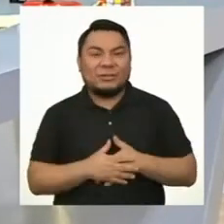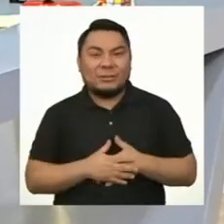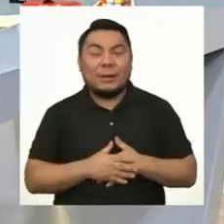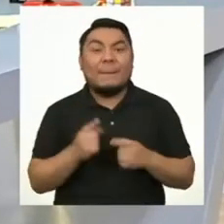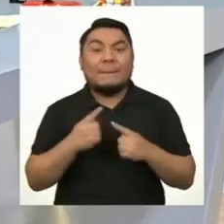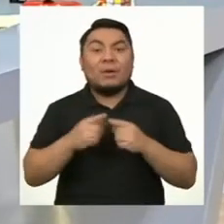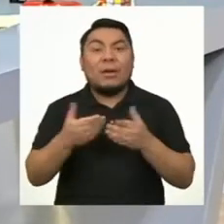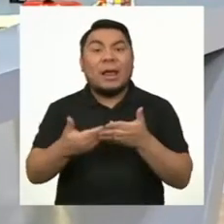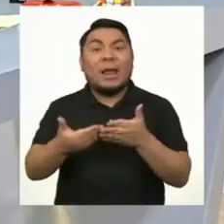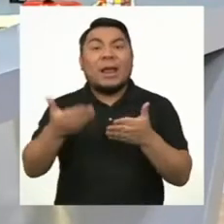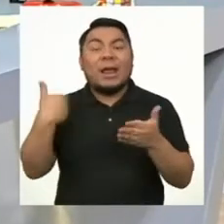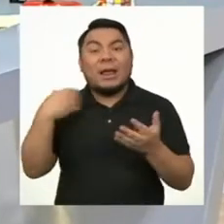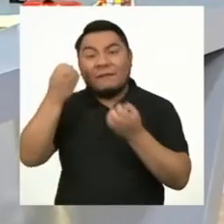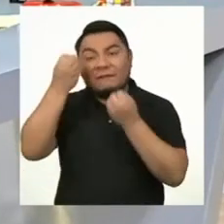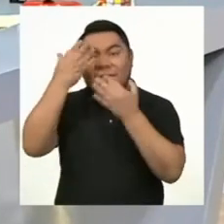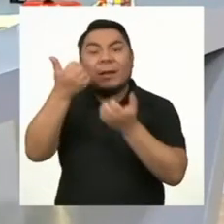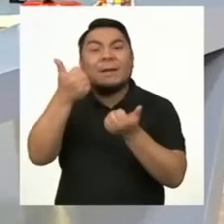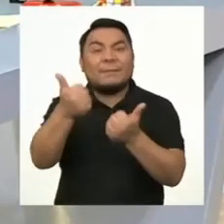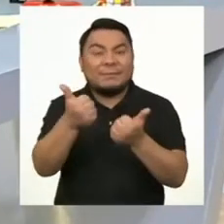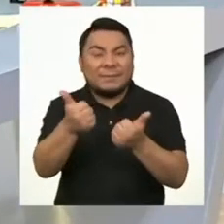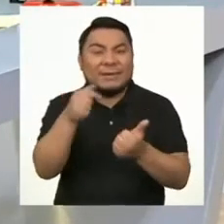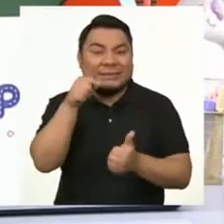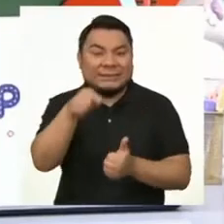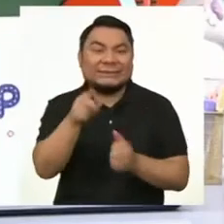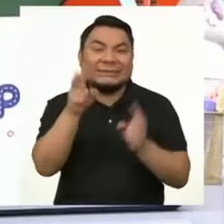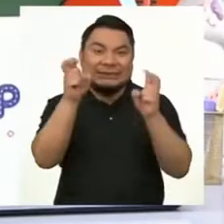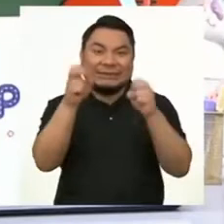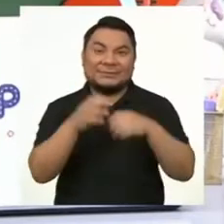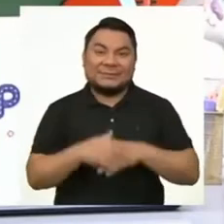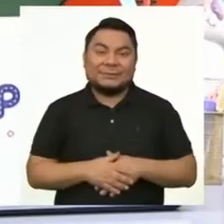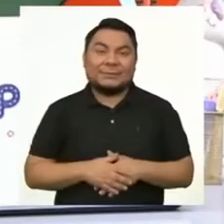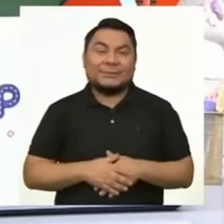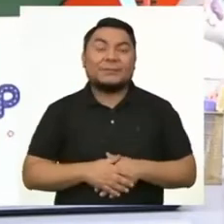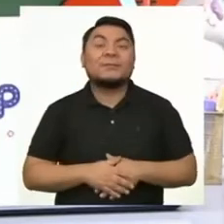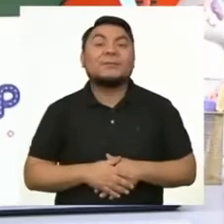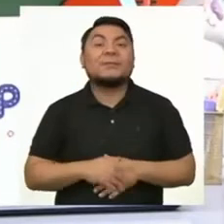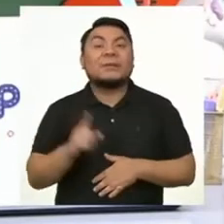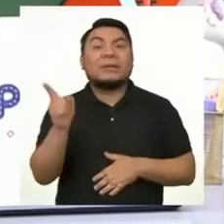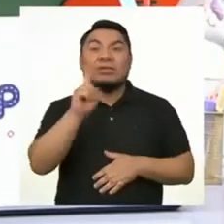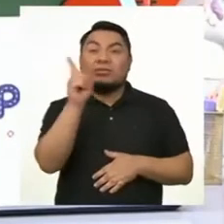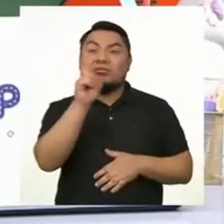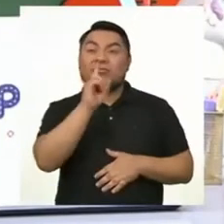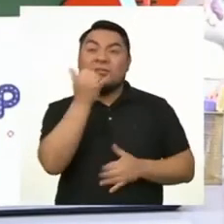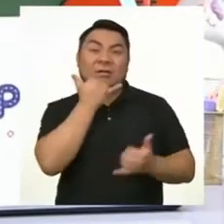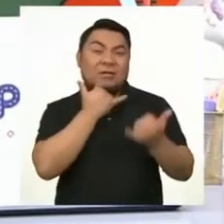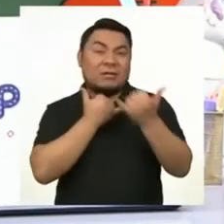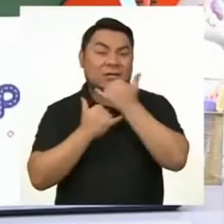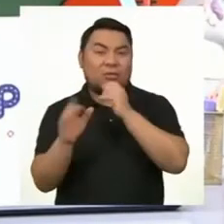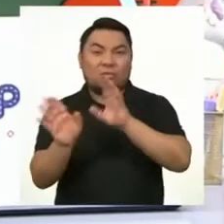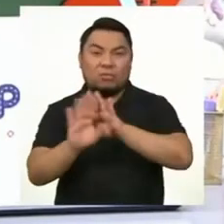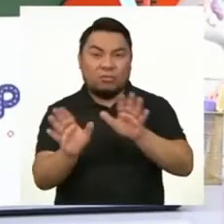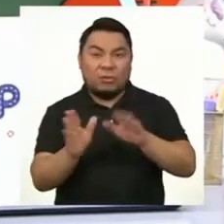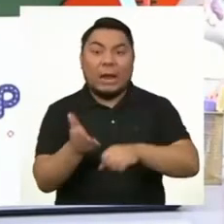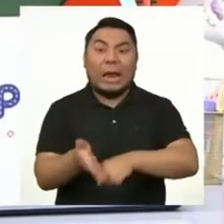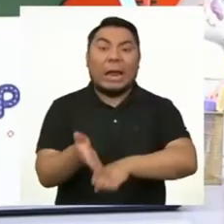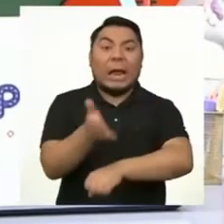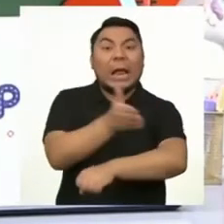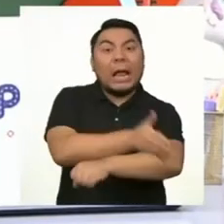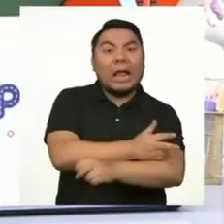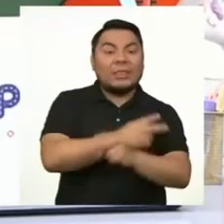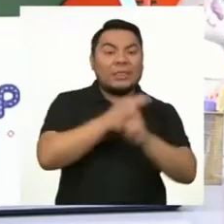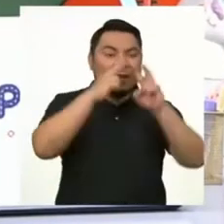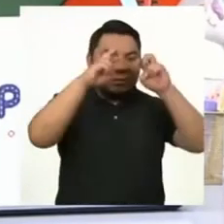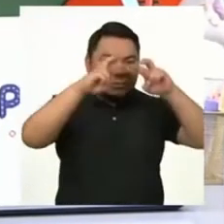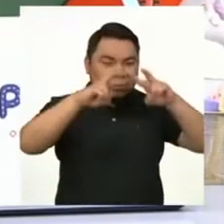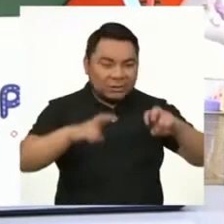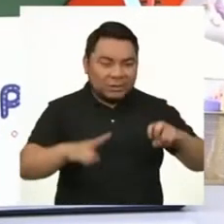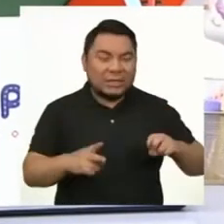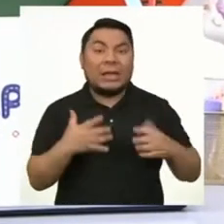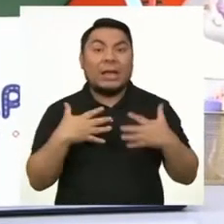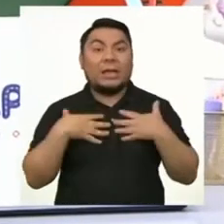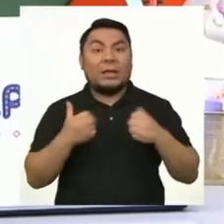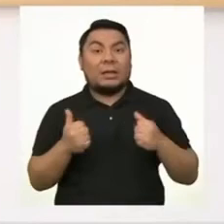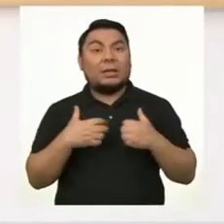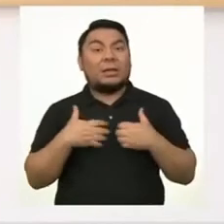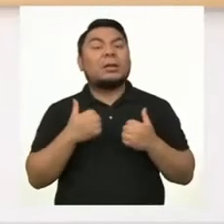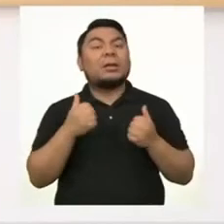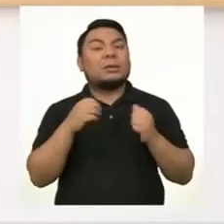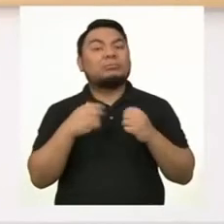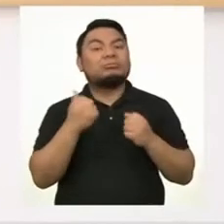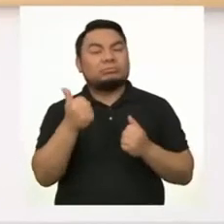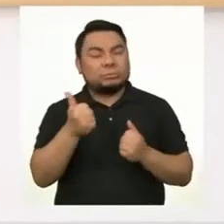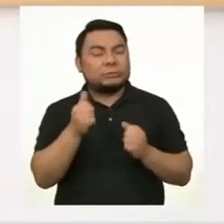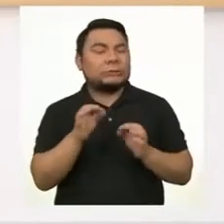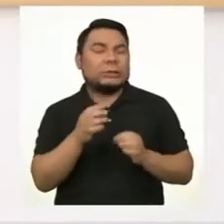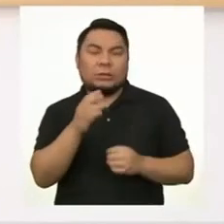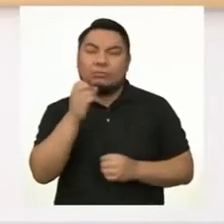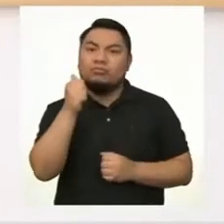toca informarnos bien al respecto, para no cometer algún error, ¿no? La salud emocional es algo serio.